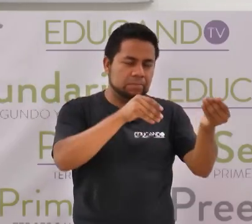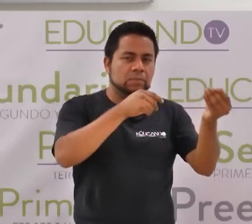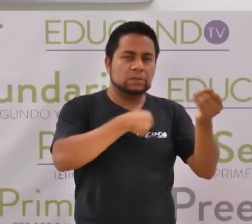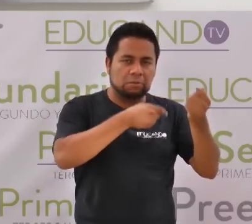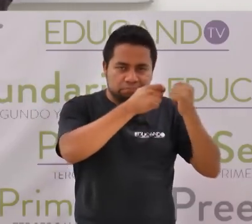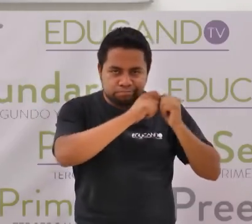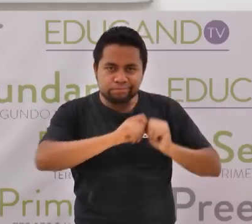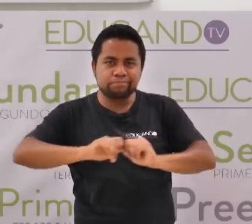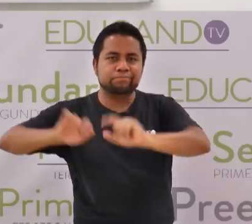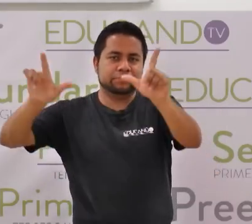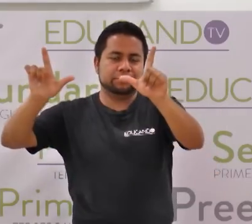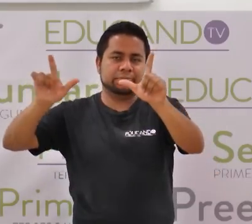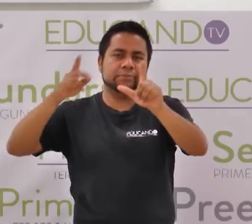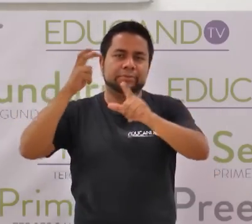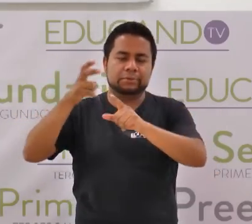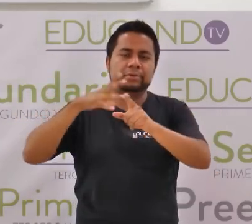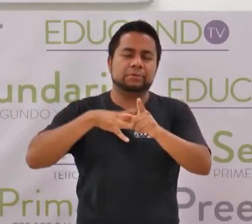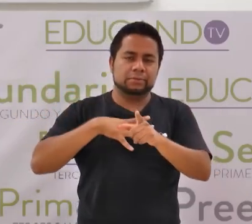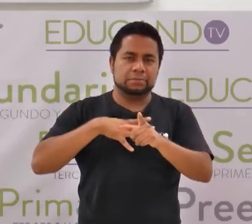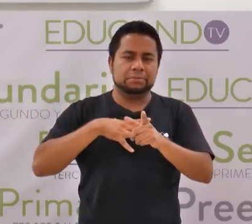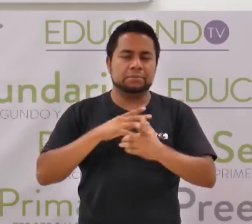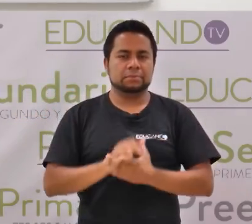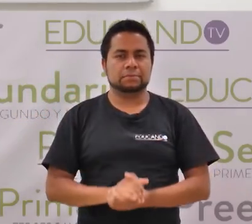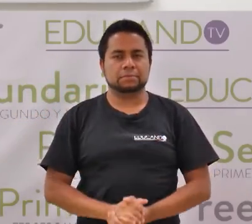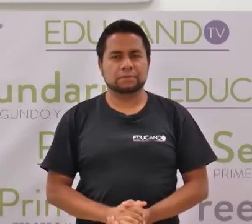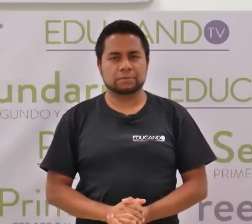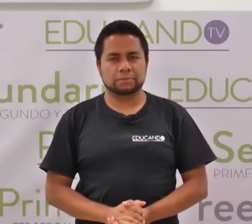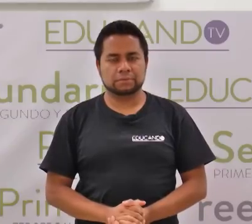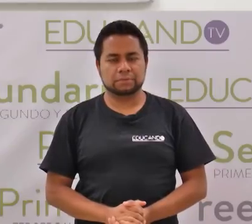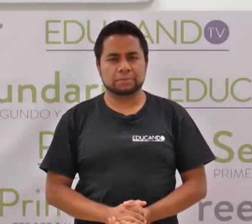a poner este diagrama